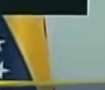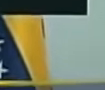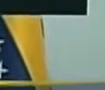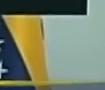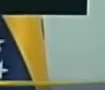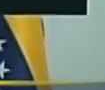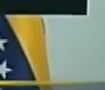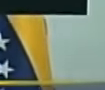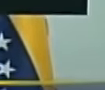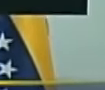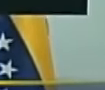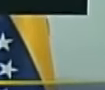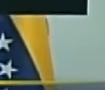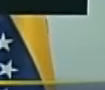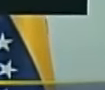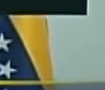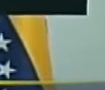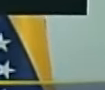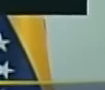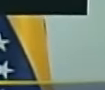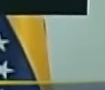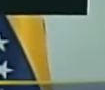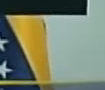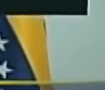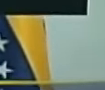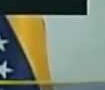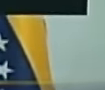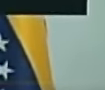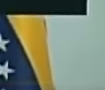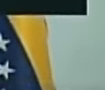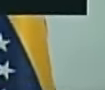Y ahora es cuando tenemos la fuerza,